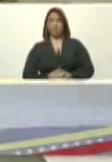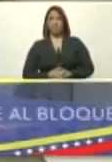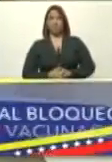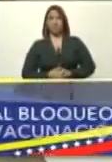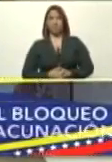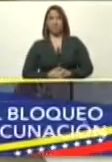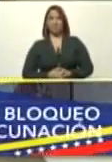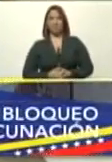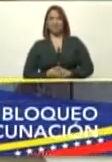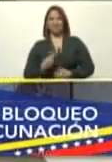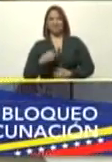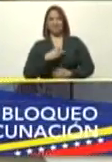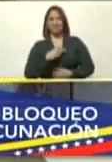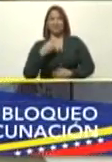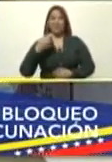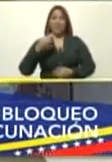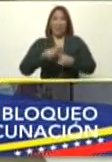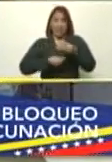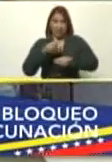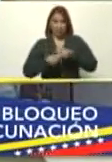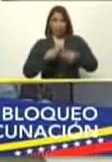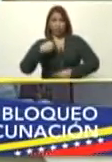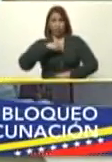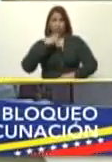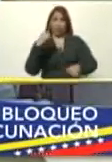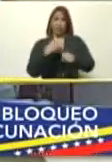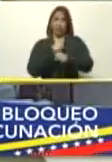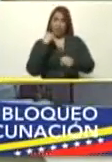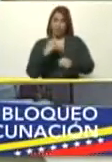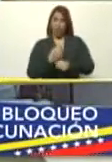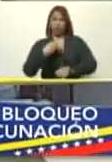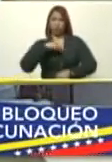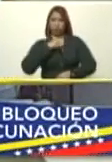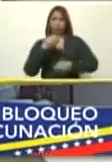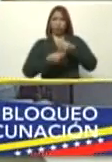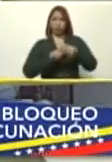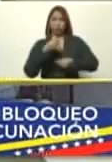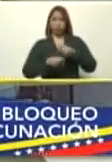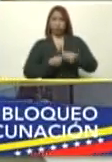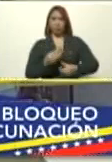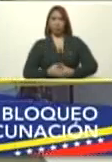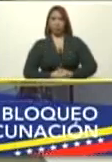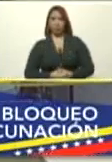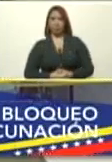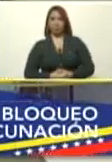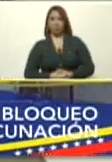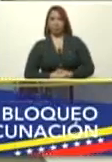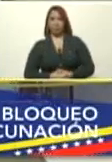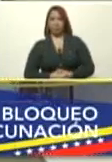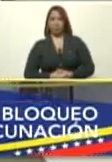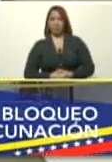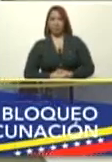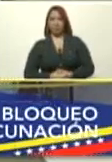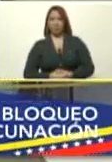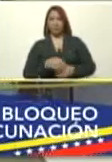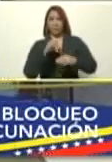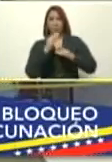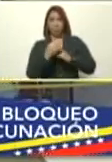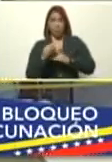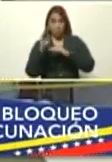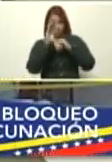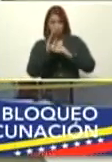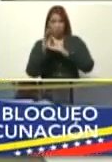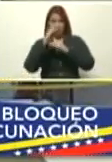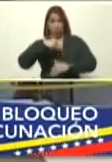y nosotros hemos hecho nuestra labor, la hemos hecho, de proteger a nuestro pueblo, de